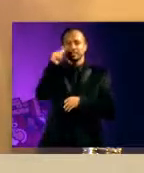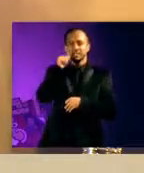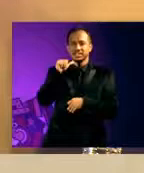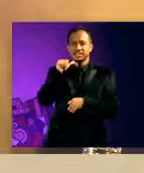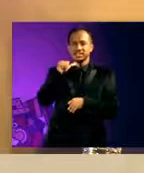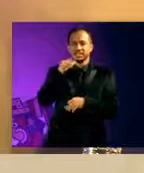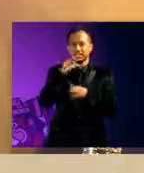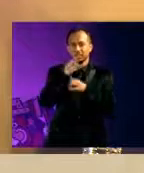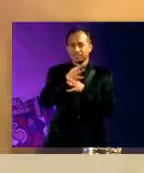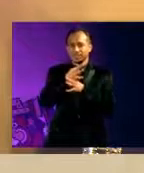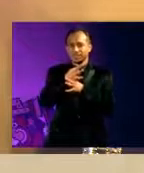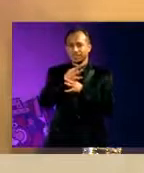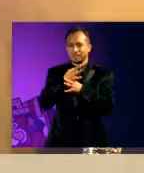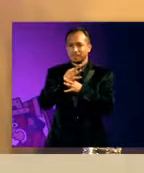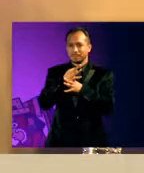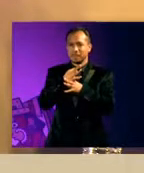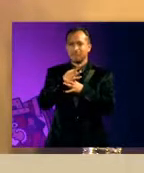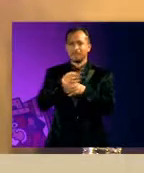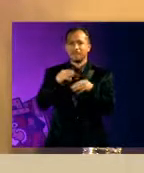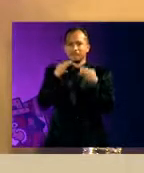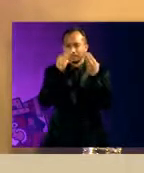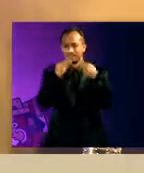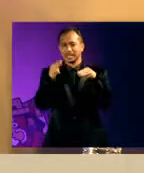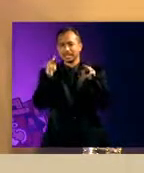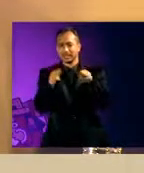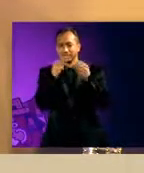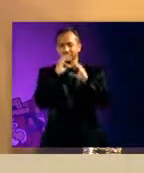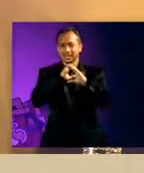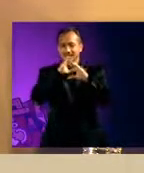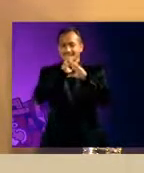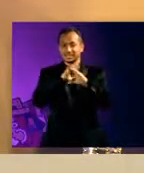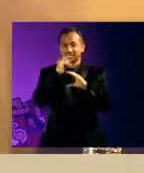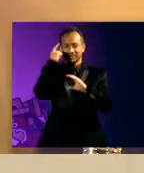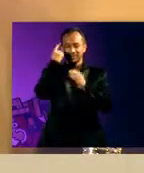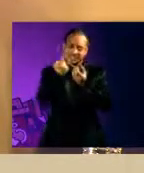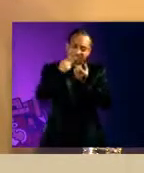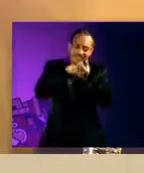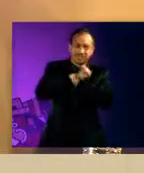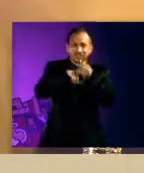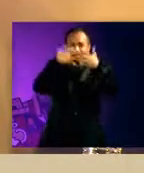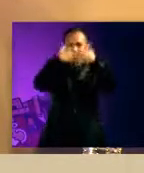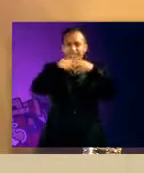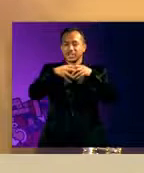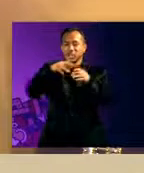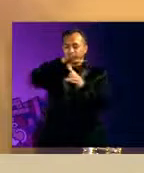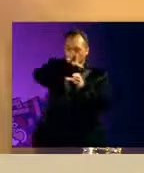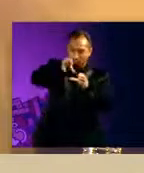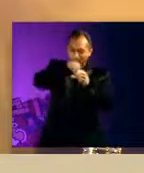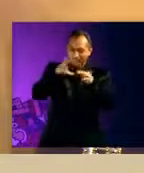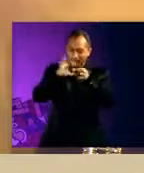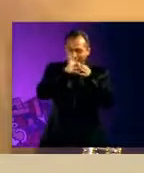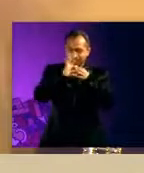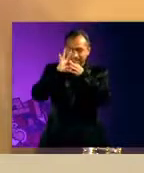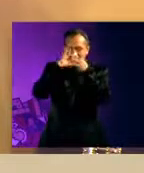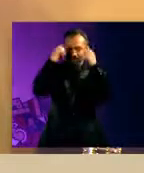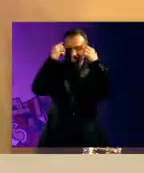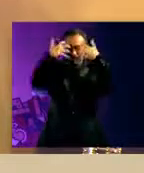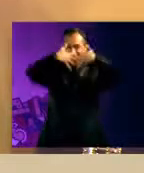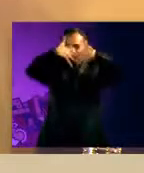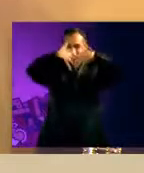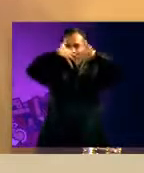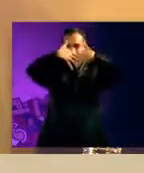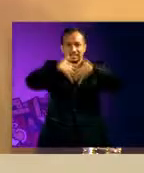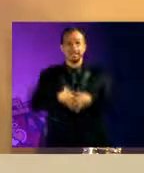canción que me está girando en la cabeza es una canción muy cursi no importa es que es un grupo que se captan ante mí el que era un